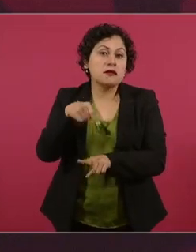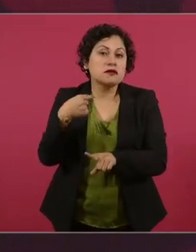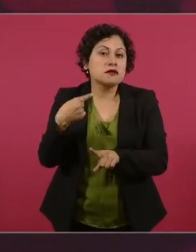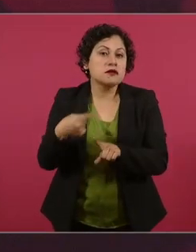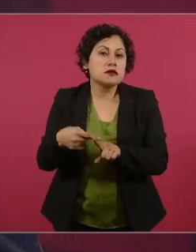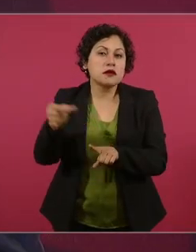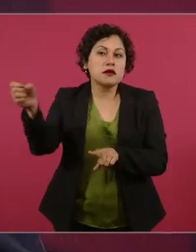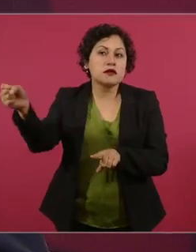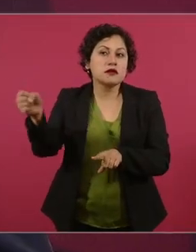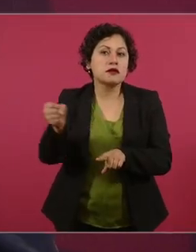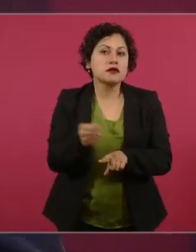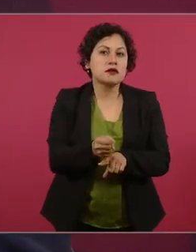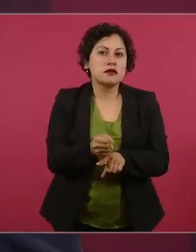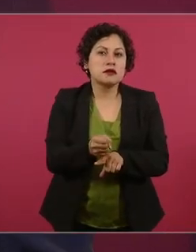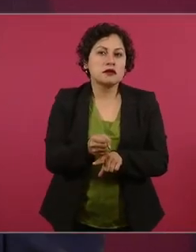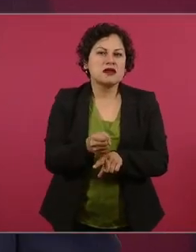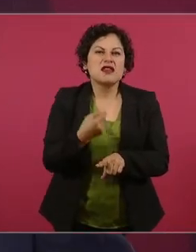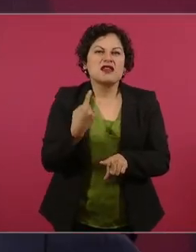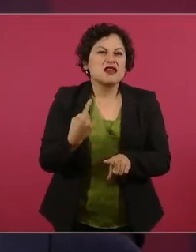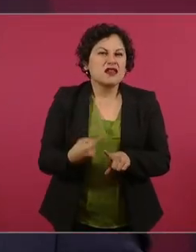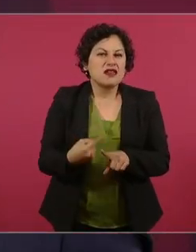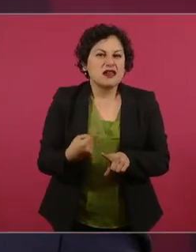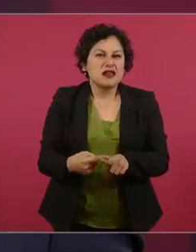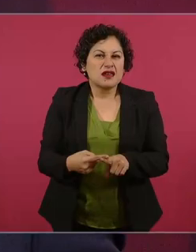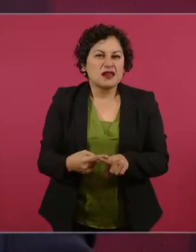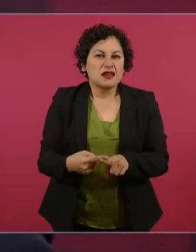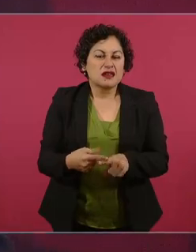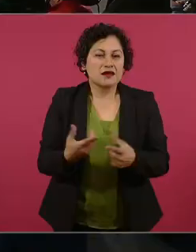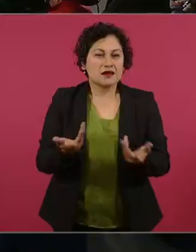Entonces, ¿saben